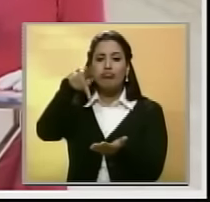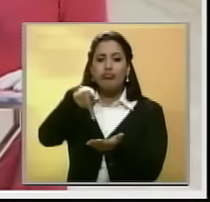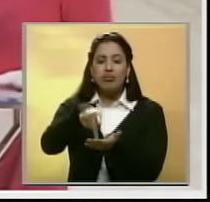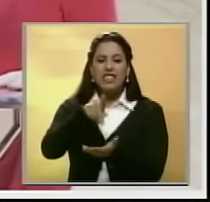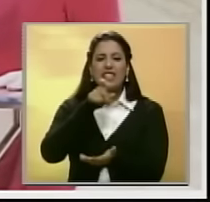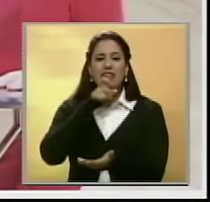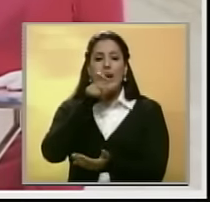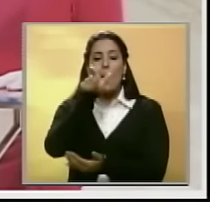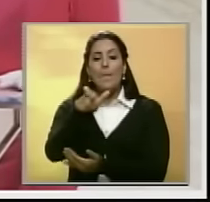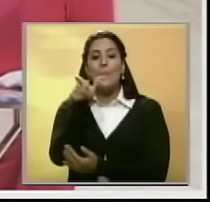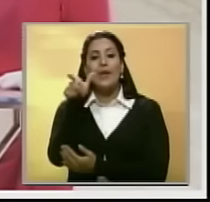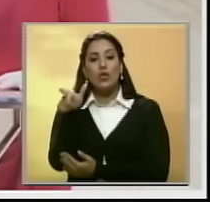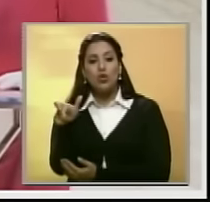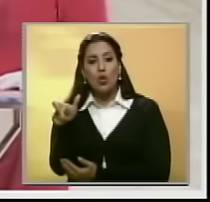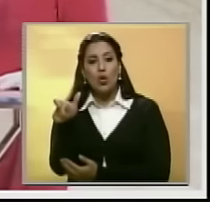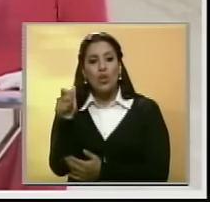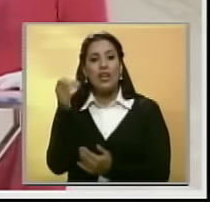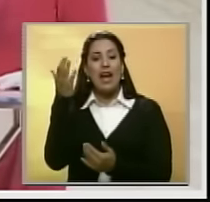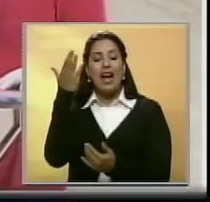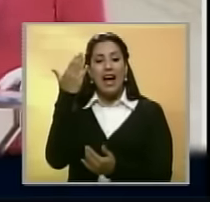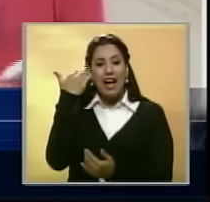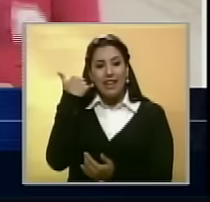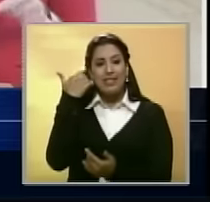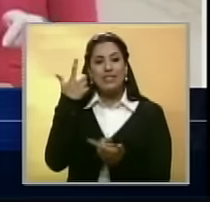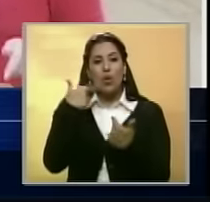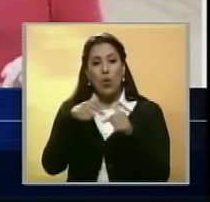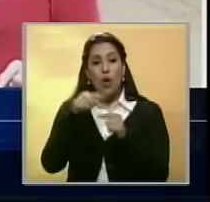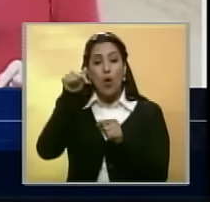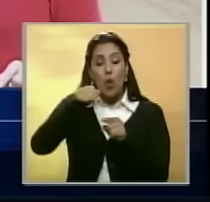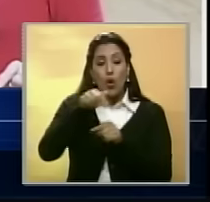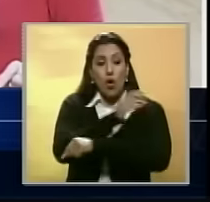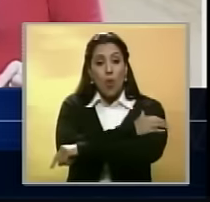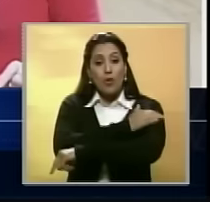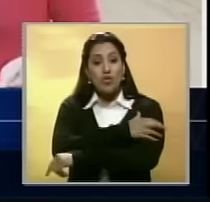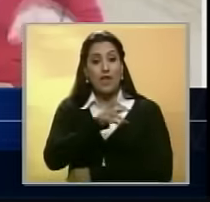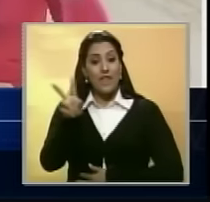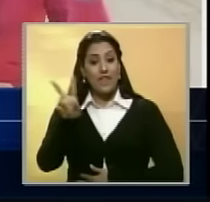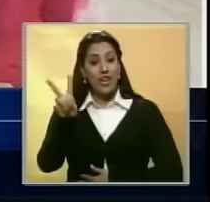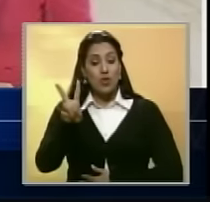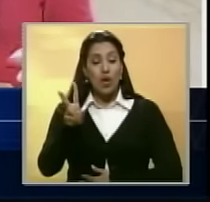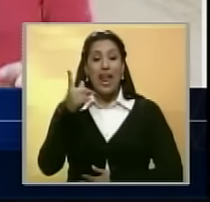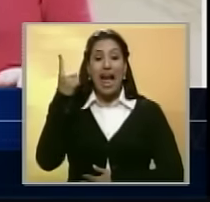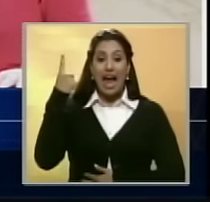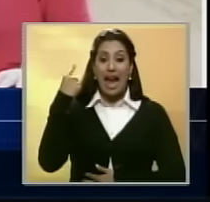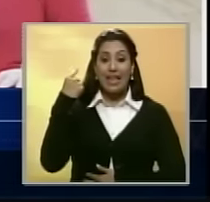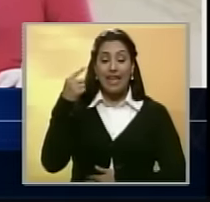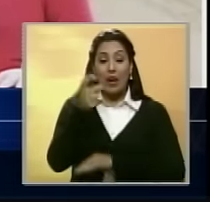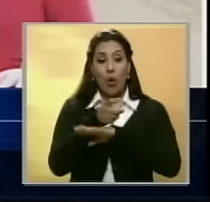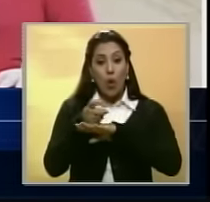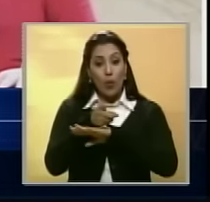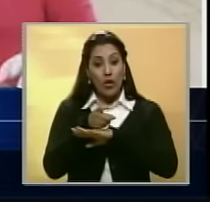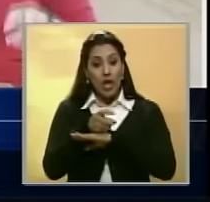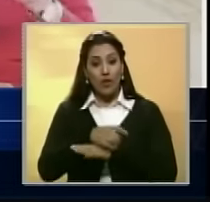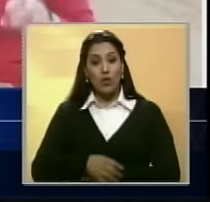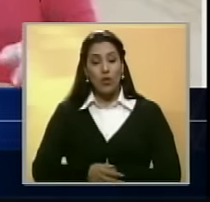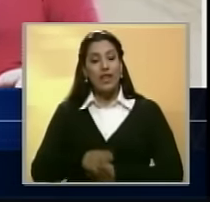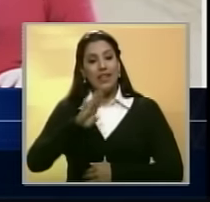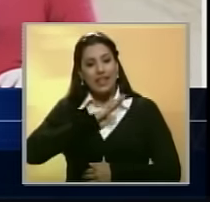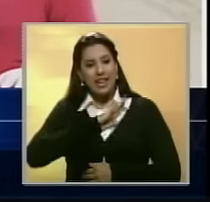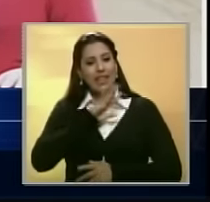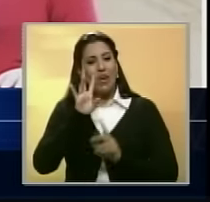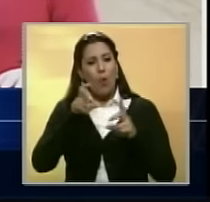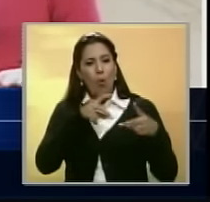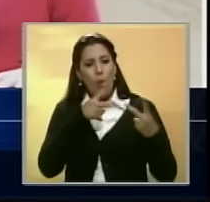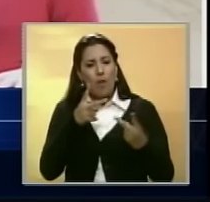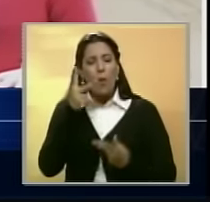las víctimas de la Cuarta República, porque hoy la oposición venezolana, cuando ayer fue gobierno, establecía